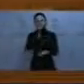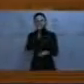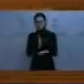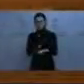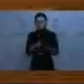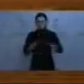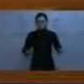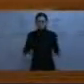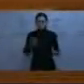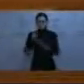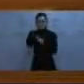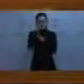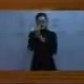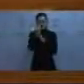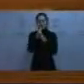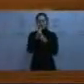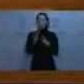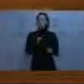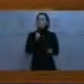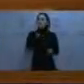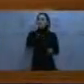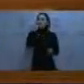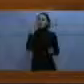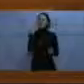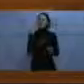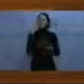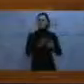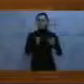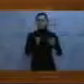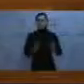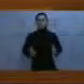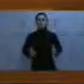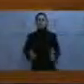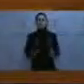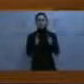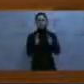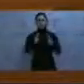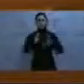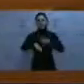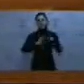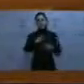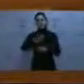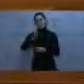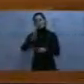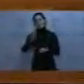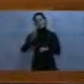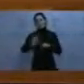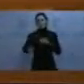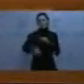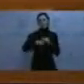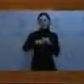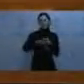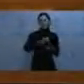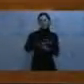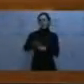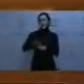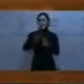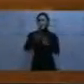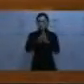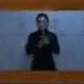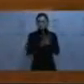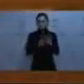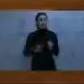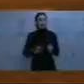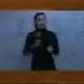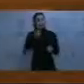porque nos parecía que era una buena oportunidad para abordar alguna otra reforma complementaria en materia de reglamento, que está aprobado